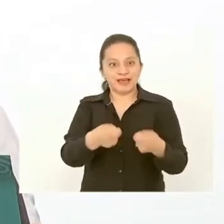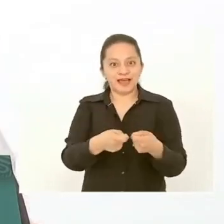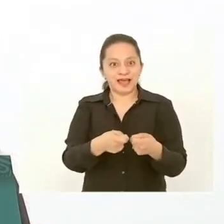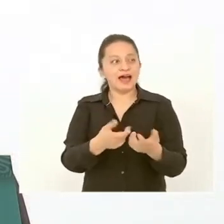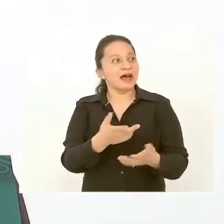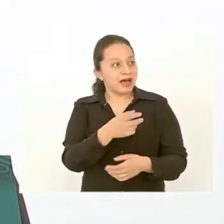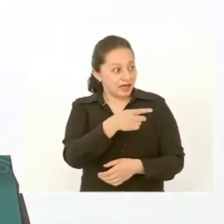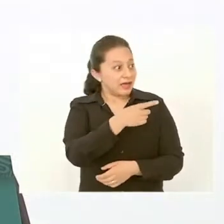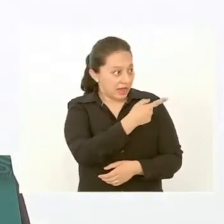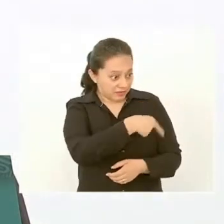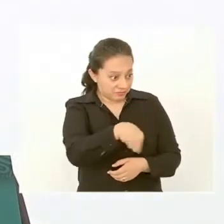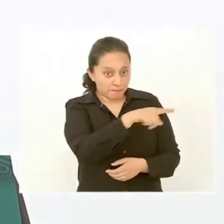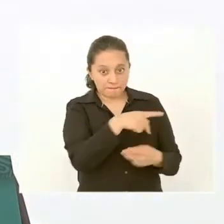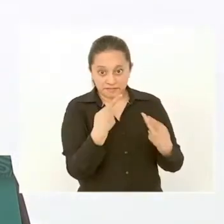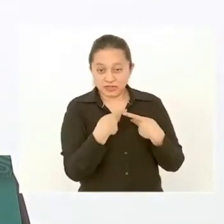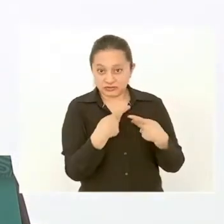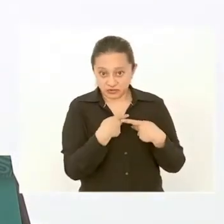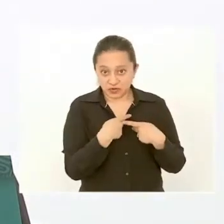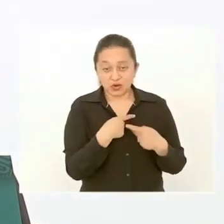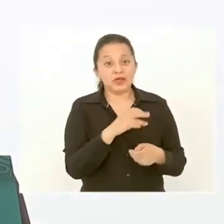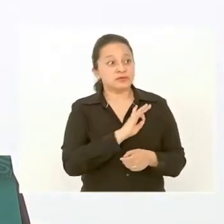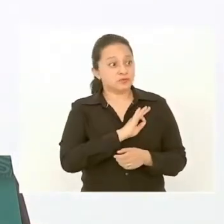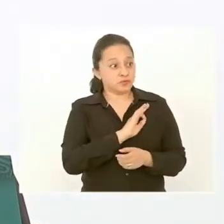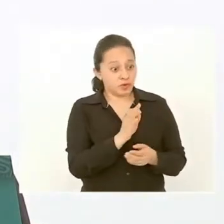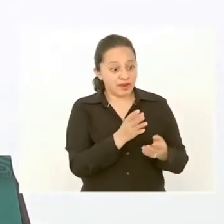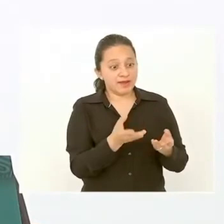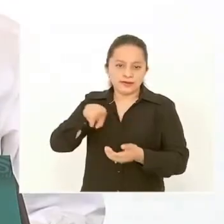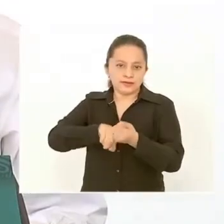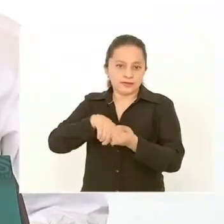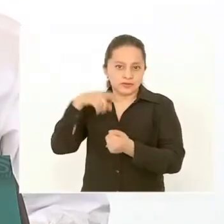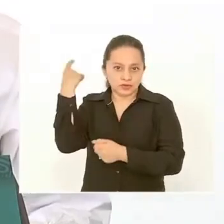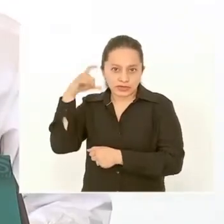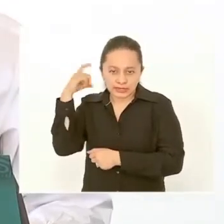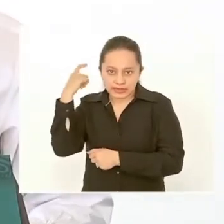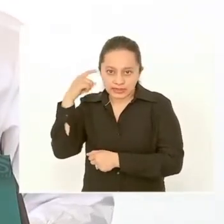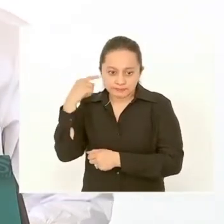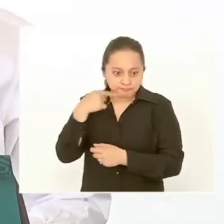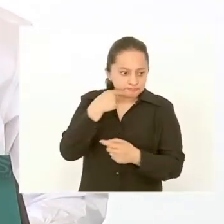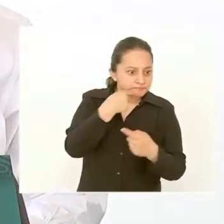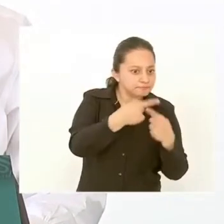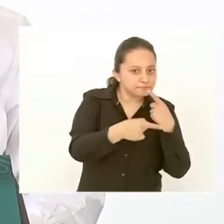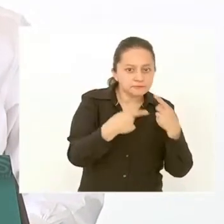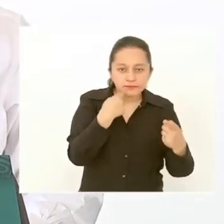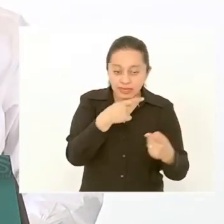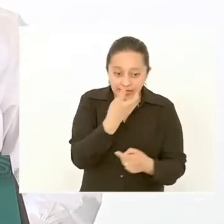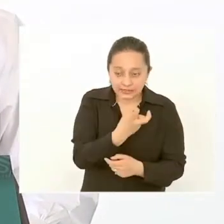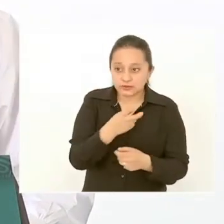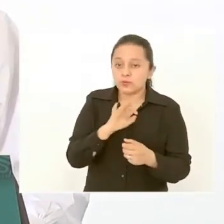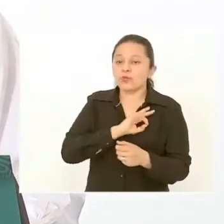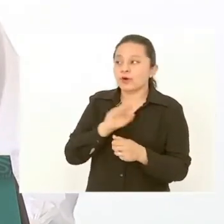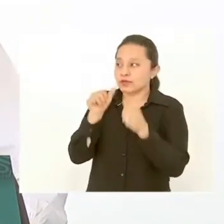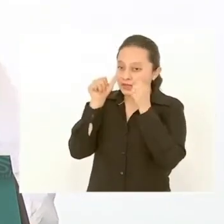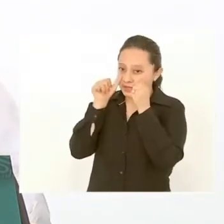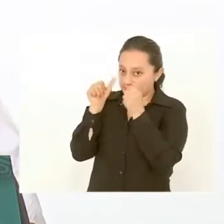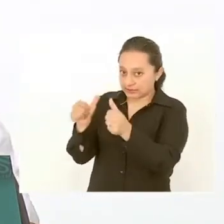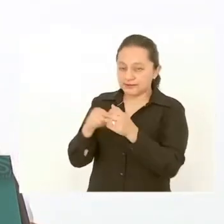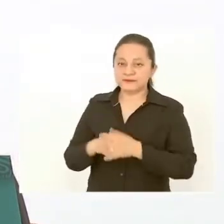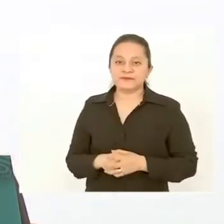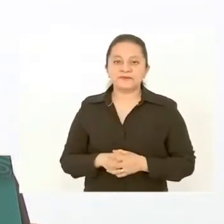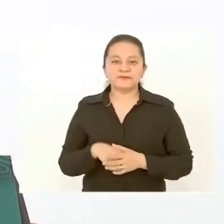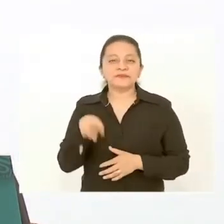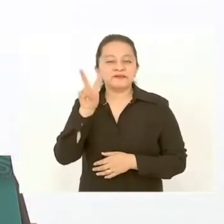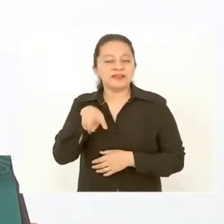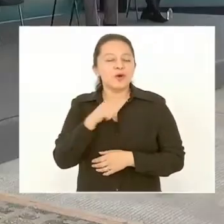puedan ir a hacerlo al extranjero me da mucho gusto repito estar